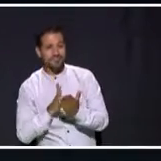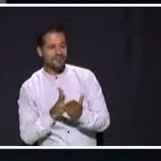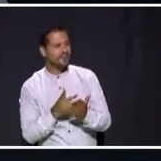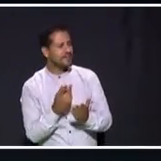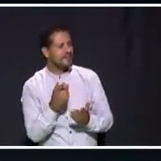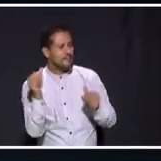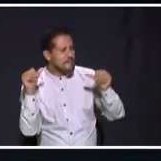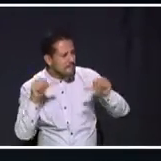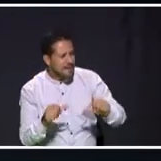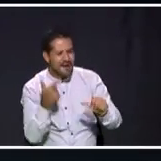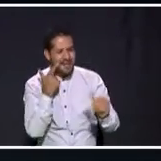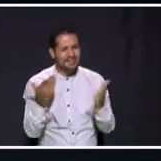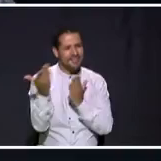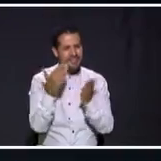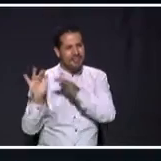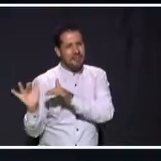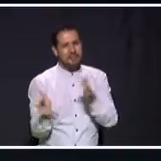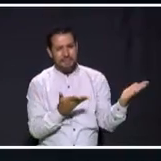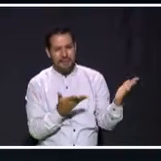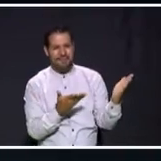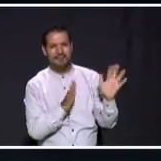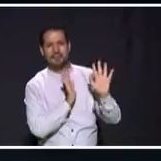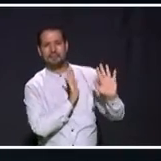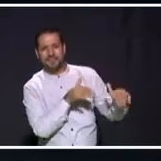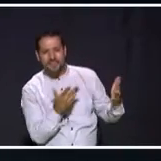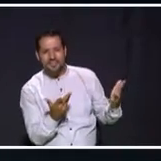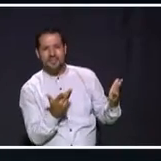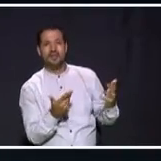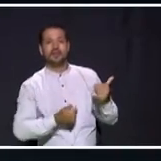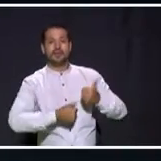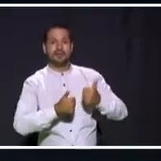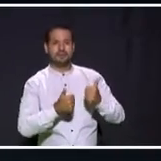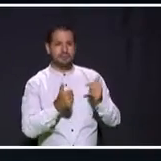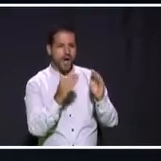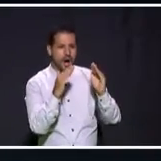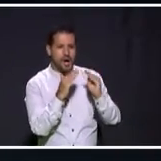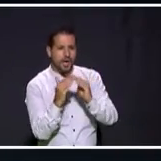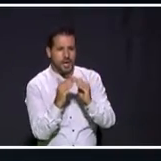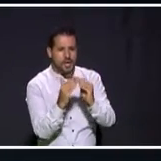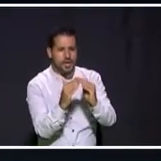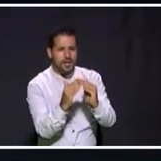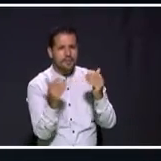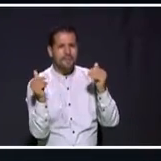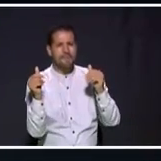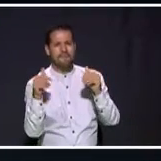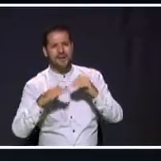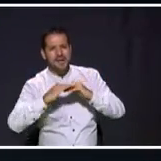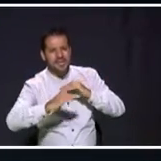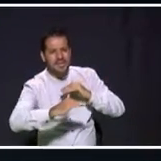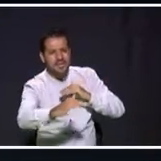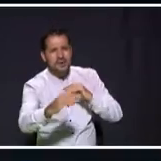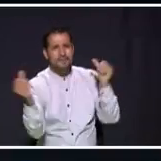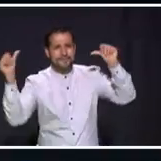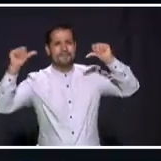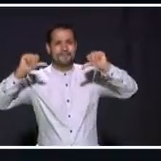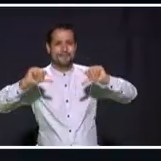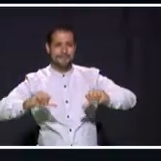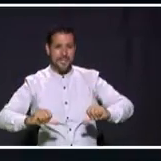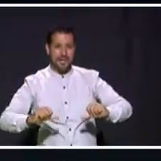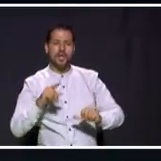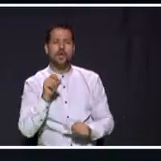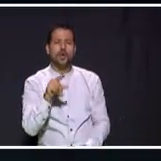vías secundarias que no están terminadas y en franco deterioro y una red de más o menos unas 11